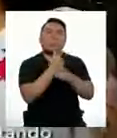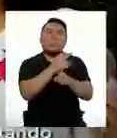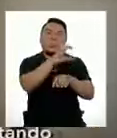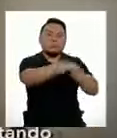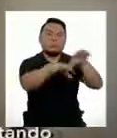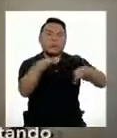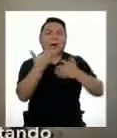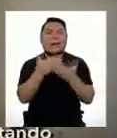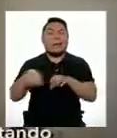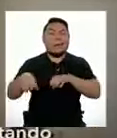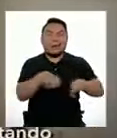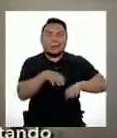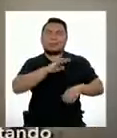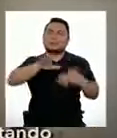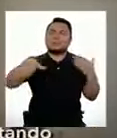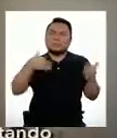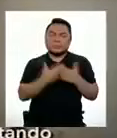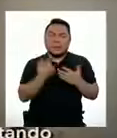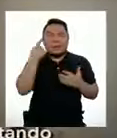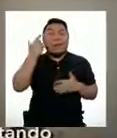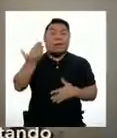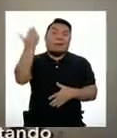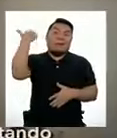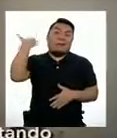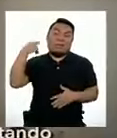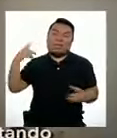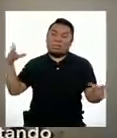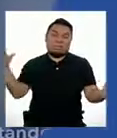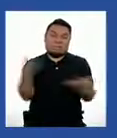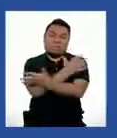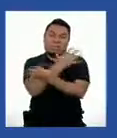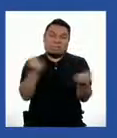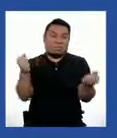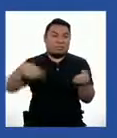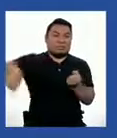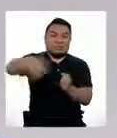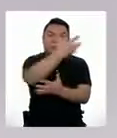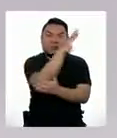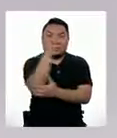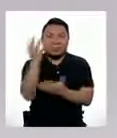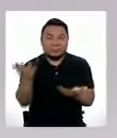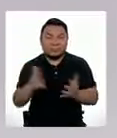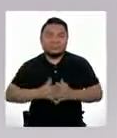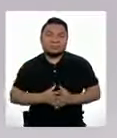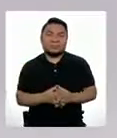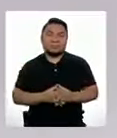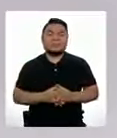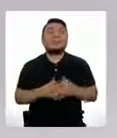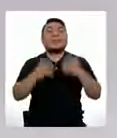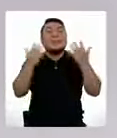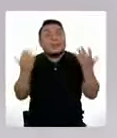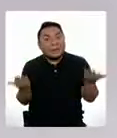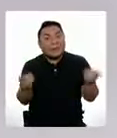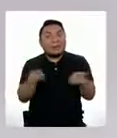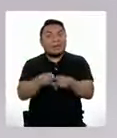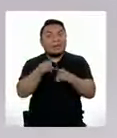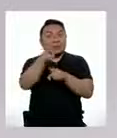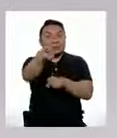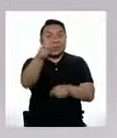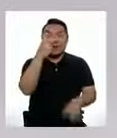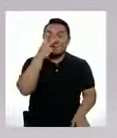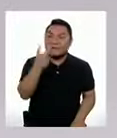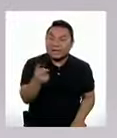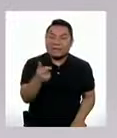todas esas actividades que estaban impactando de forma tan brutal a nuestro entorno. Seguramente tú también has visto